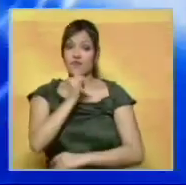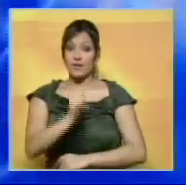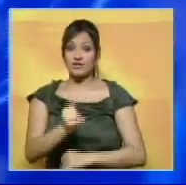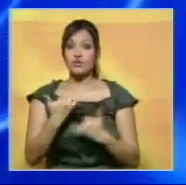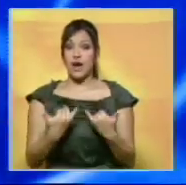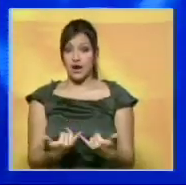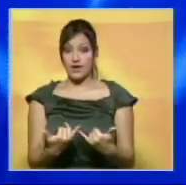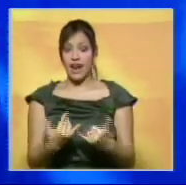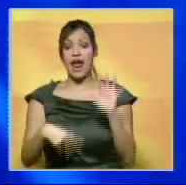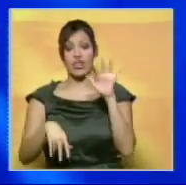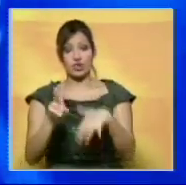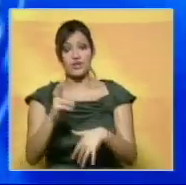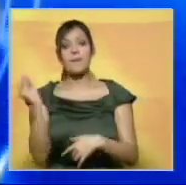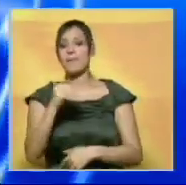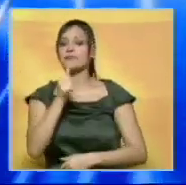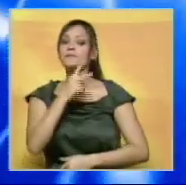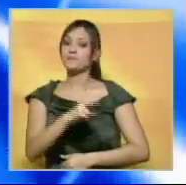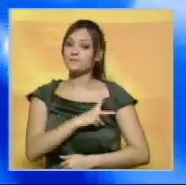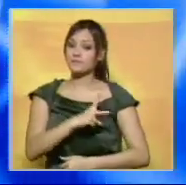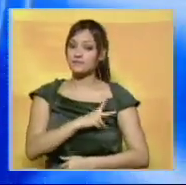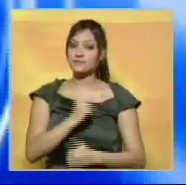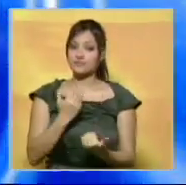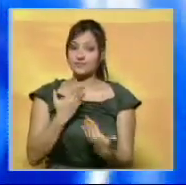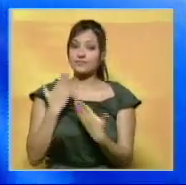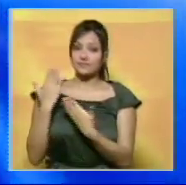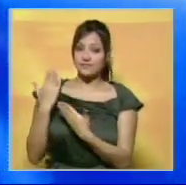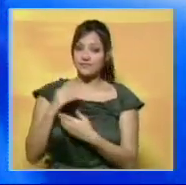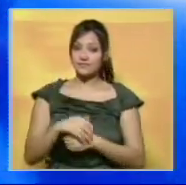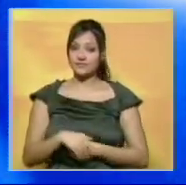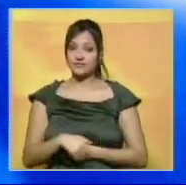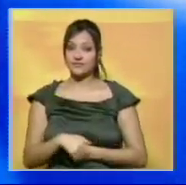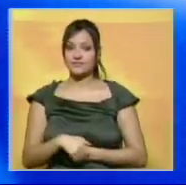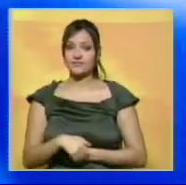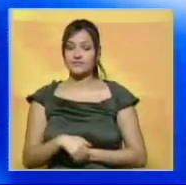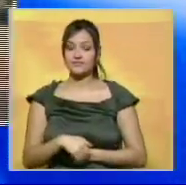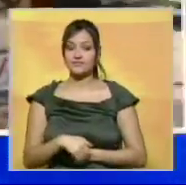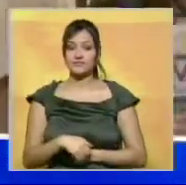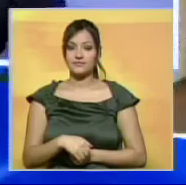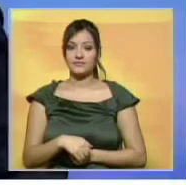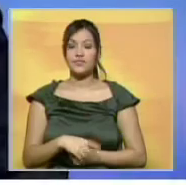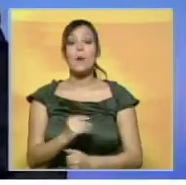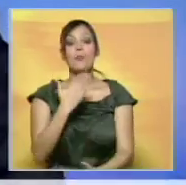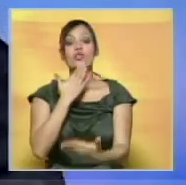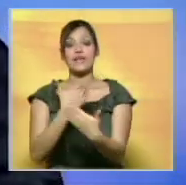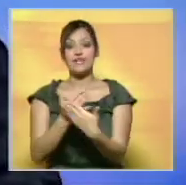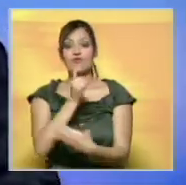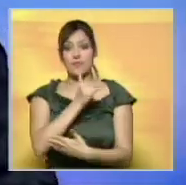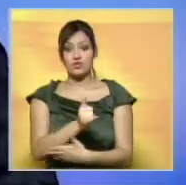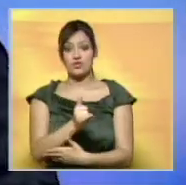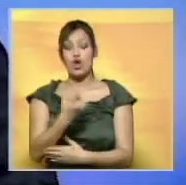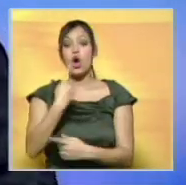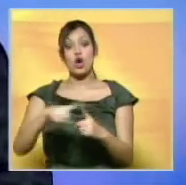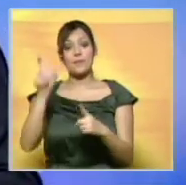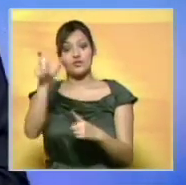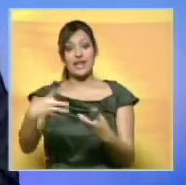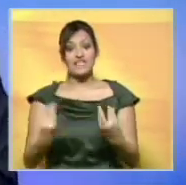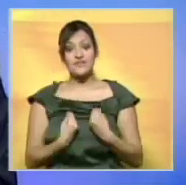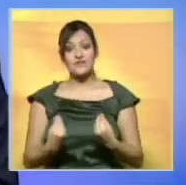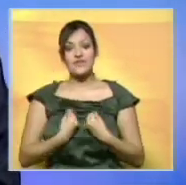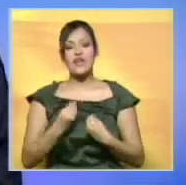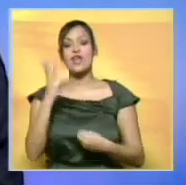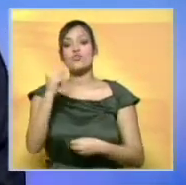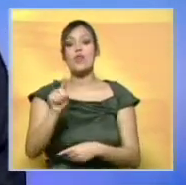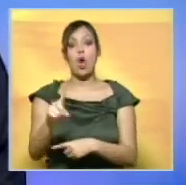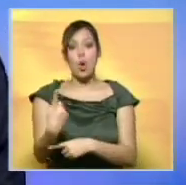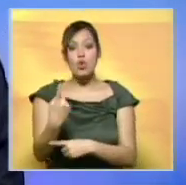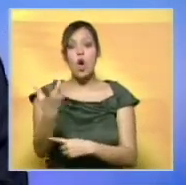ofrecerles a esta hora del mediodía. Ustedes continúen con más de la emisión meridiana de su noticiero Venevisión. Muchísimas gracias, Fabiola. Vecinos de la Quebradita 1 al oeste